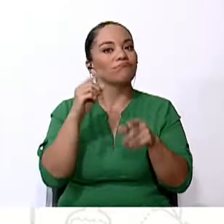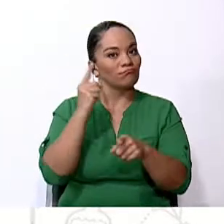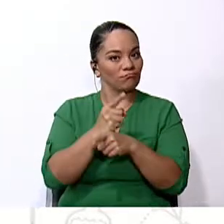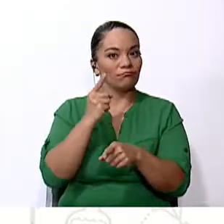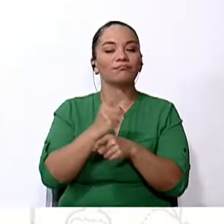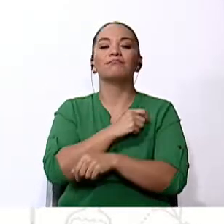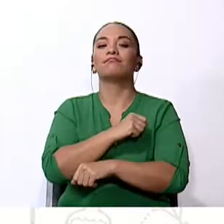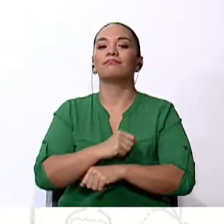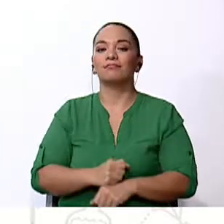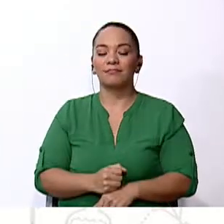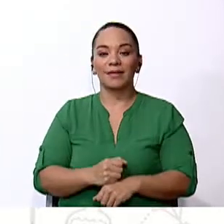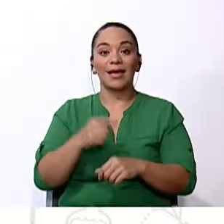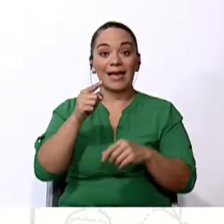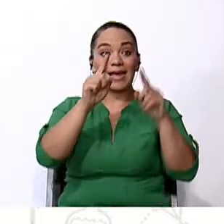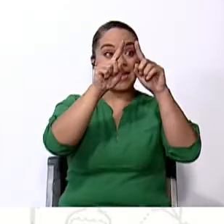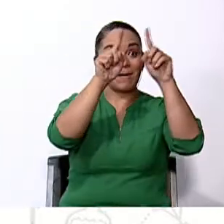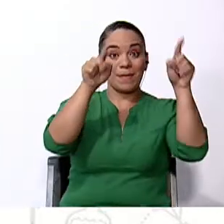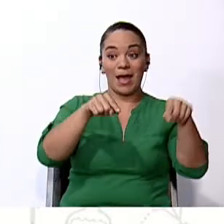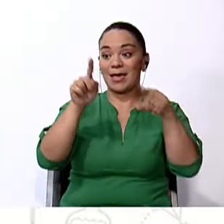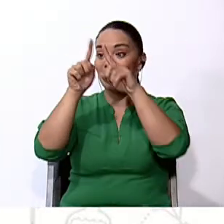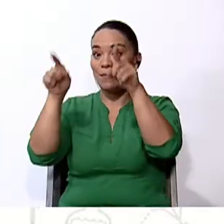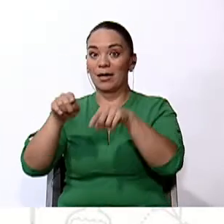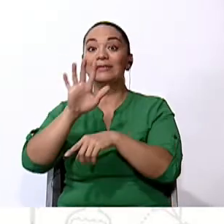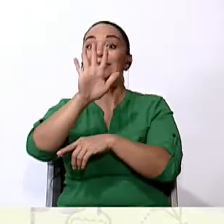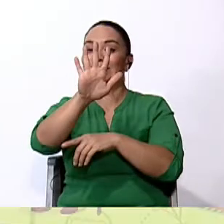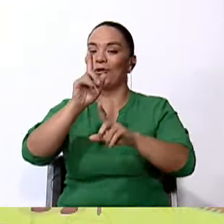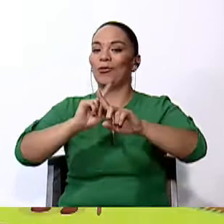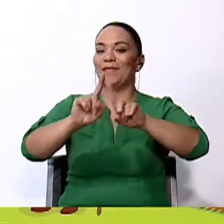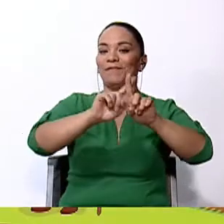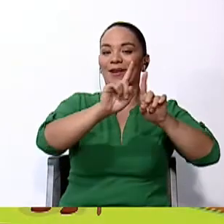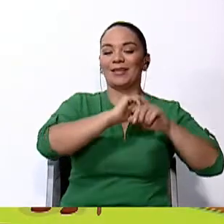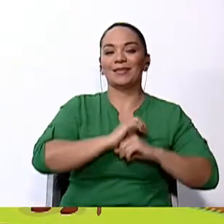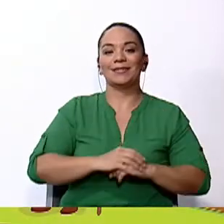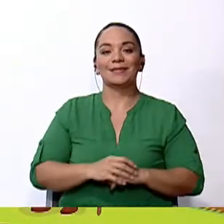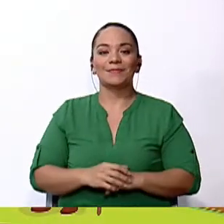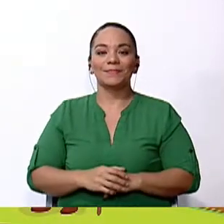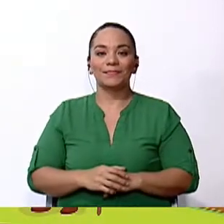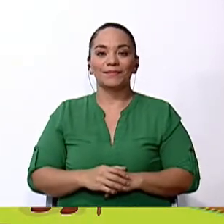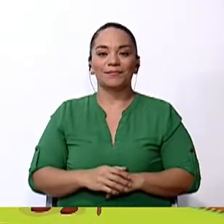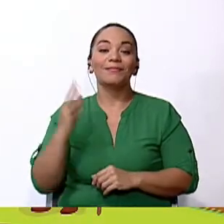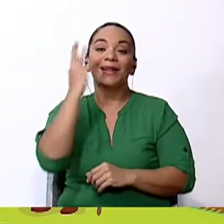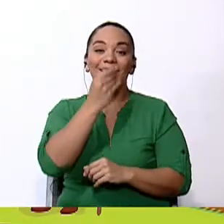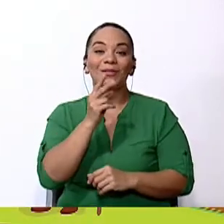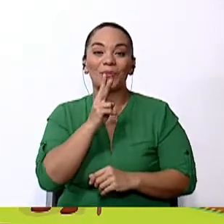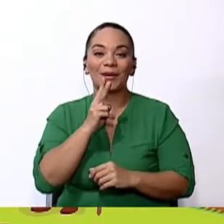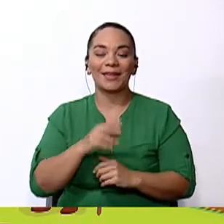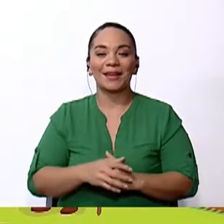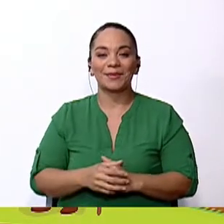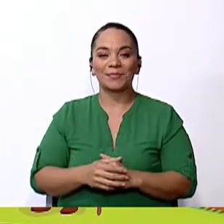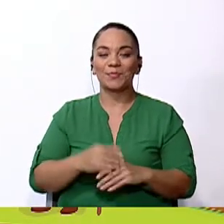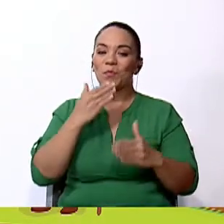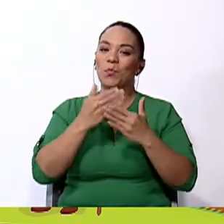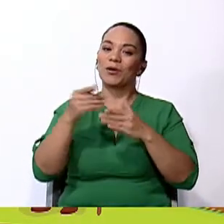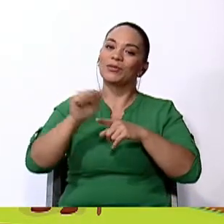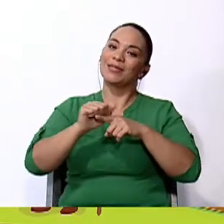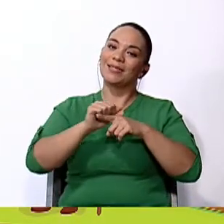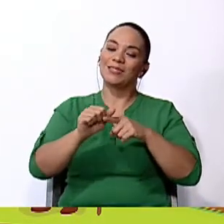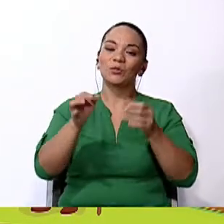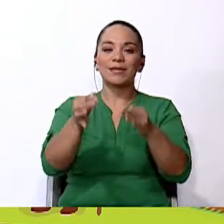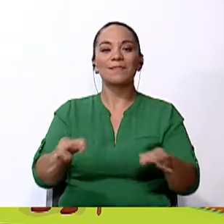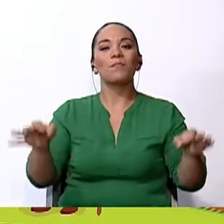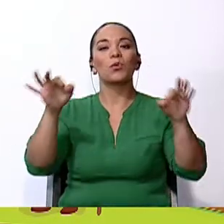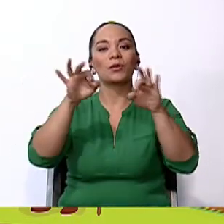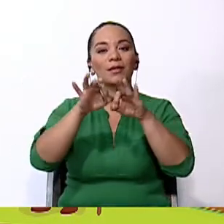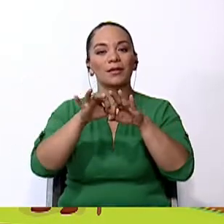correcto porque en esta imagen habían cinco diferencias. Lindo, ¿verdad? Bueno, esos ejercicios son muy